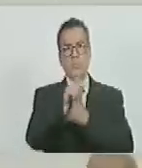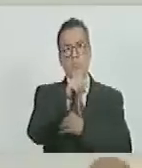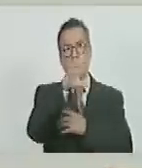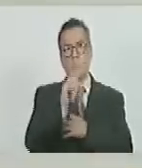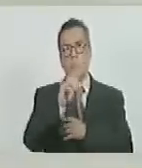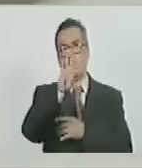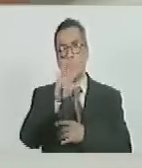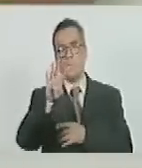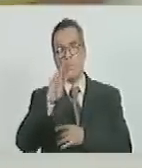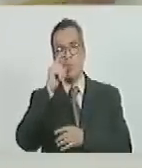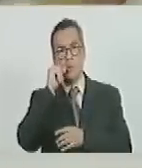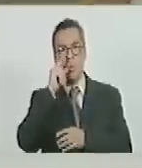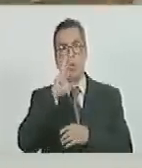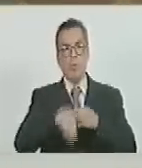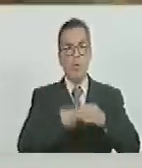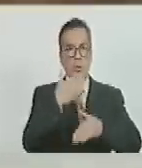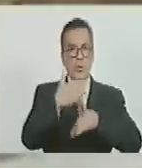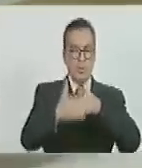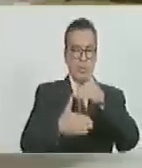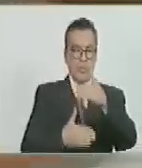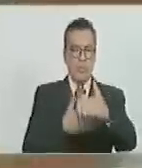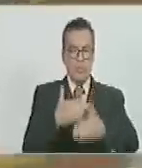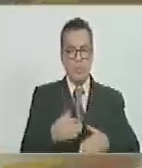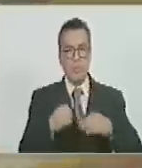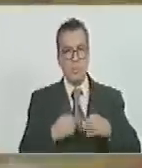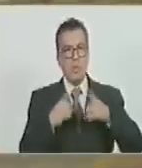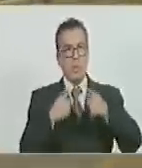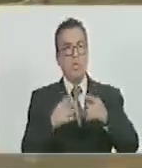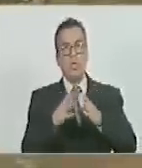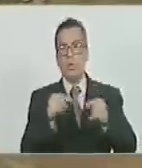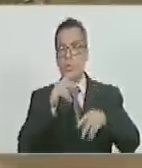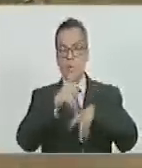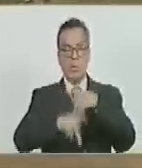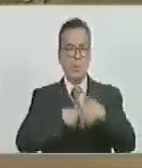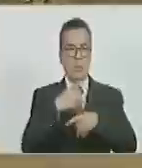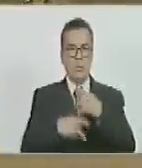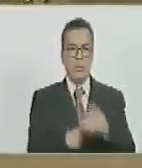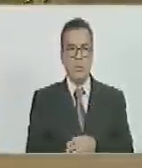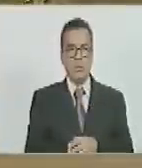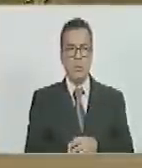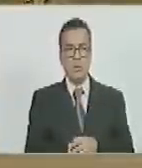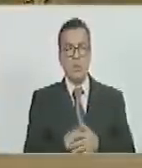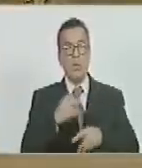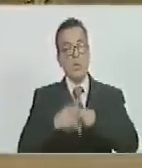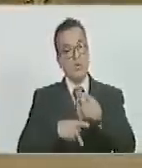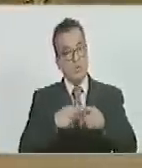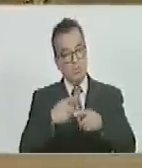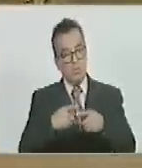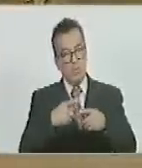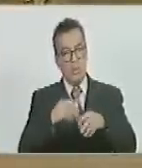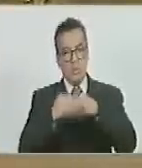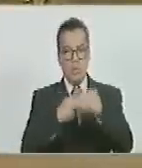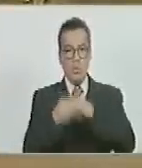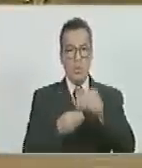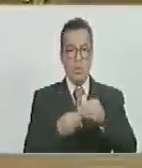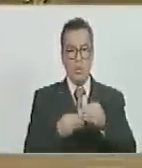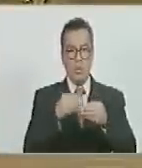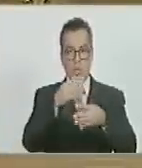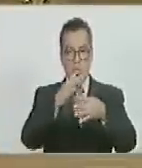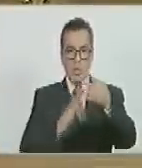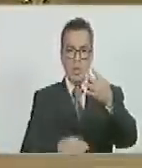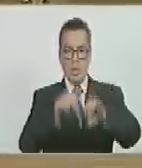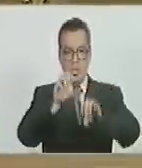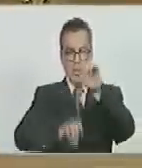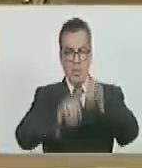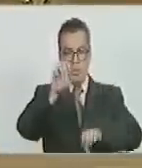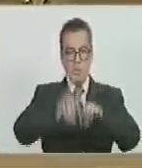104 ciudadanos que avanzaron satisfactoriamente todo este proceso y se procede a aplicarle el baremo de